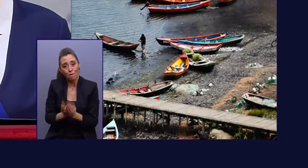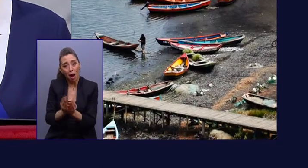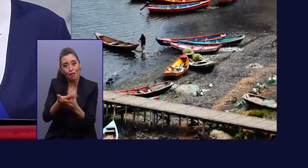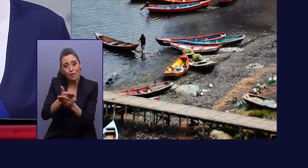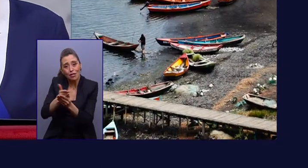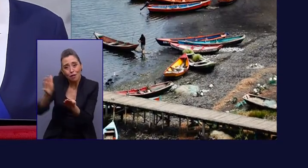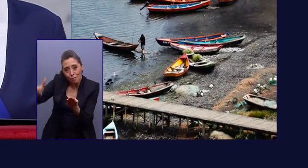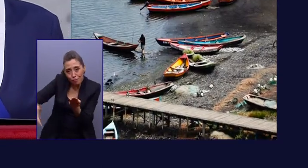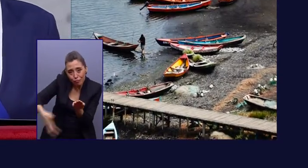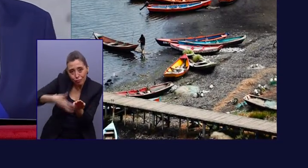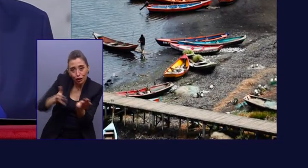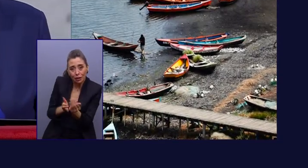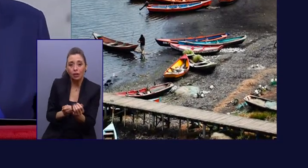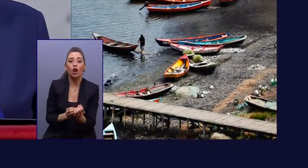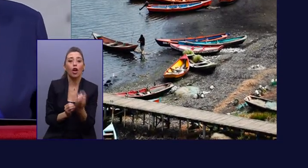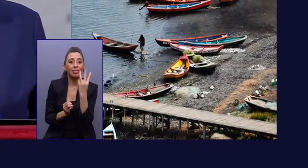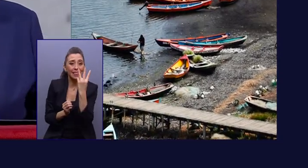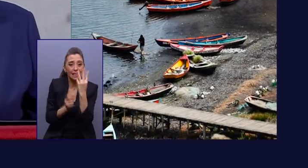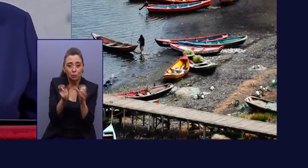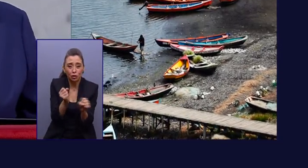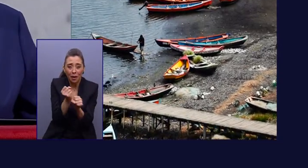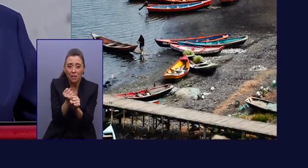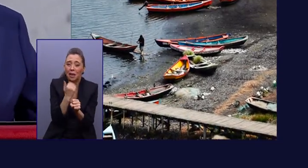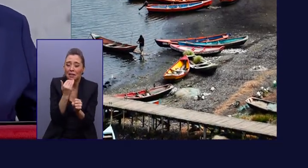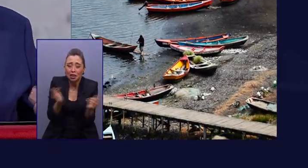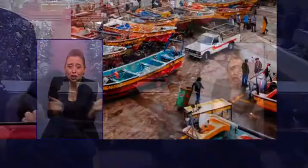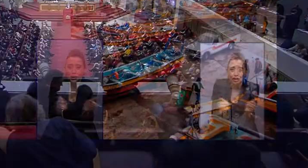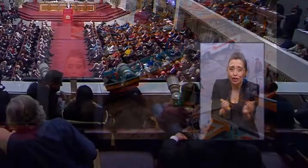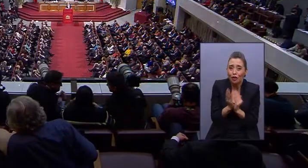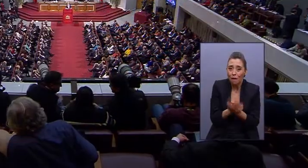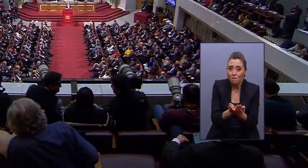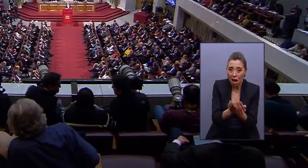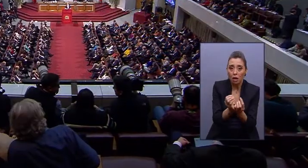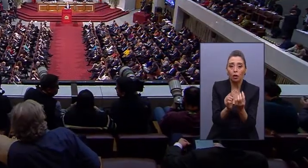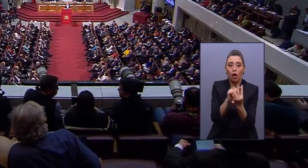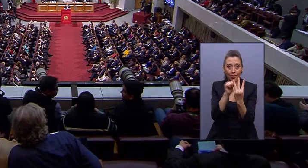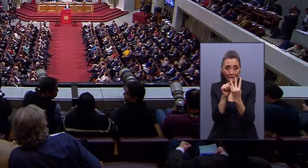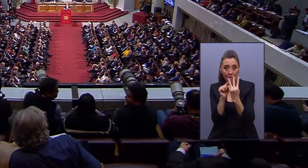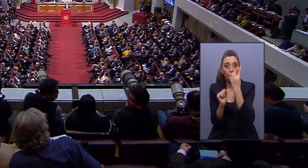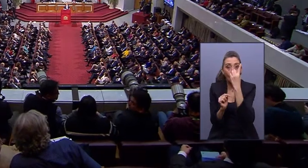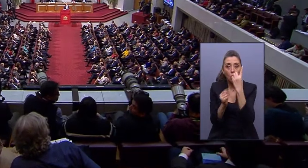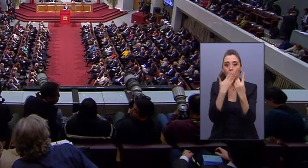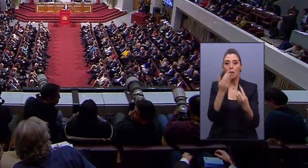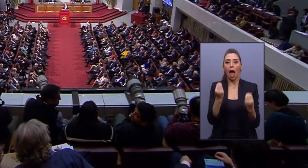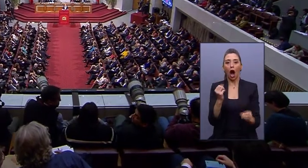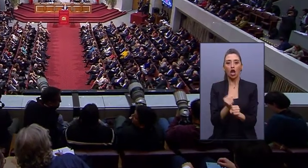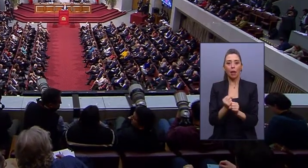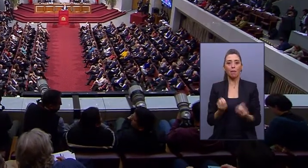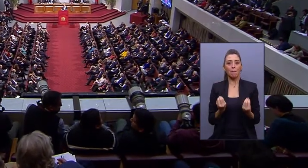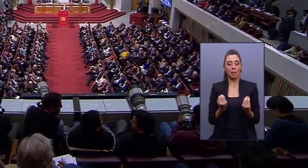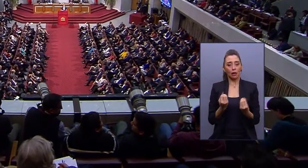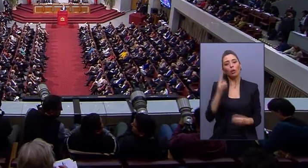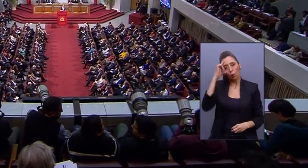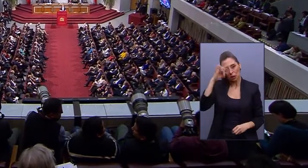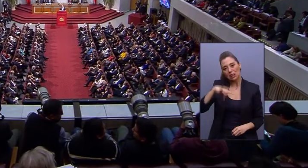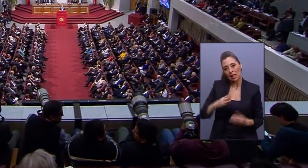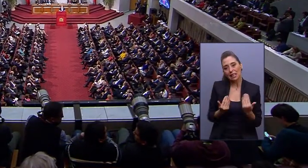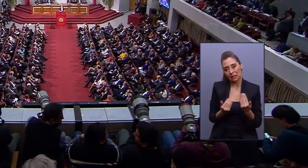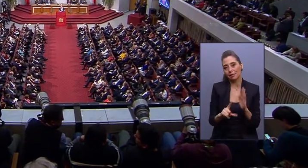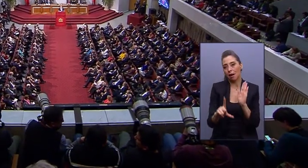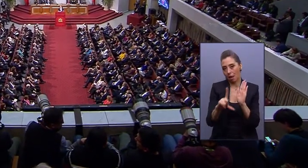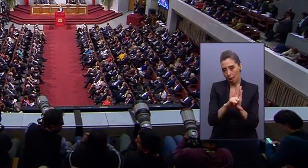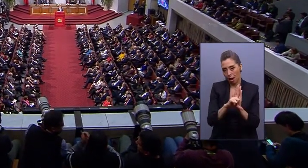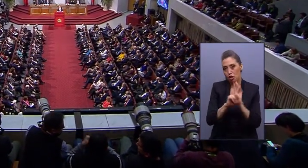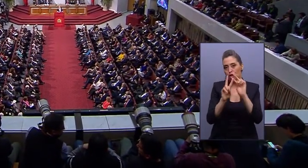Es decir, uno de cada 3 pescadores artesanales ha visto mejoría en sus condiciones de trabajo. Por cierto, sé que necesitamos una